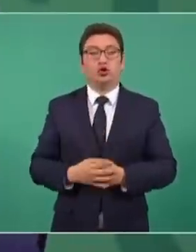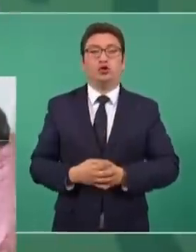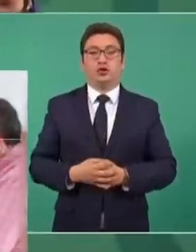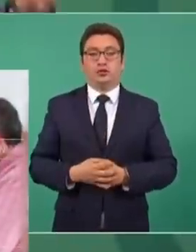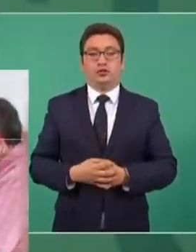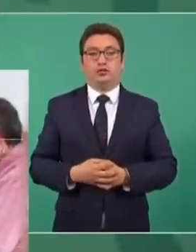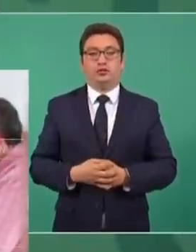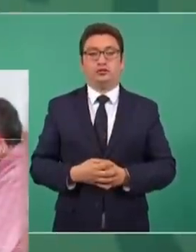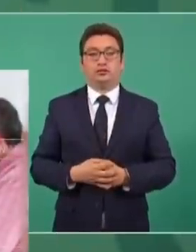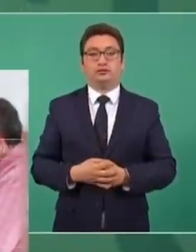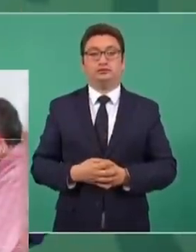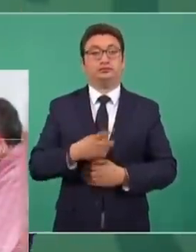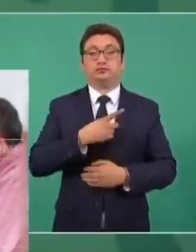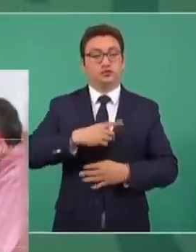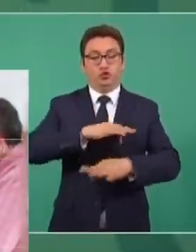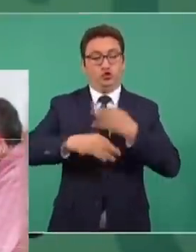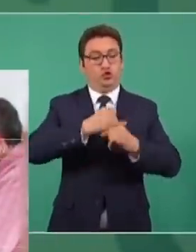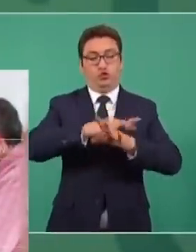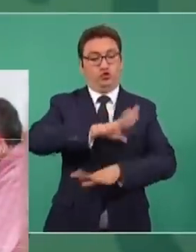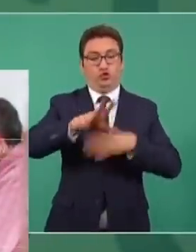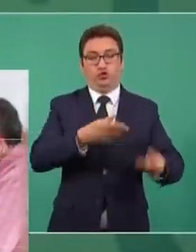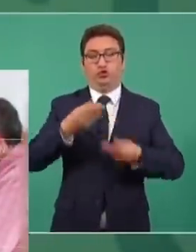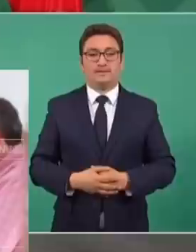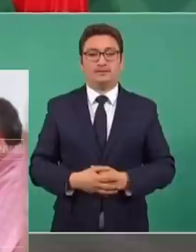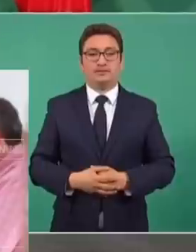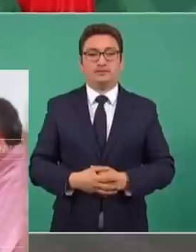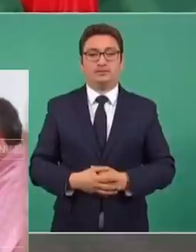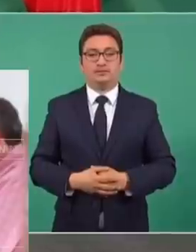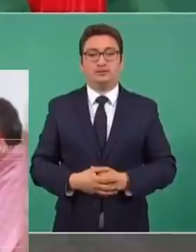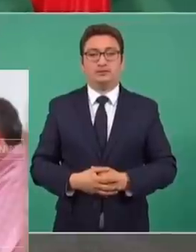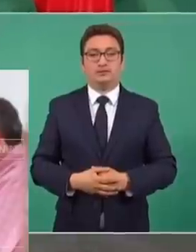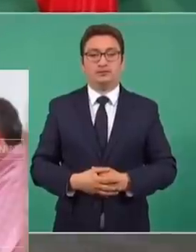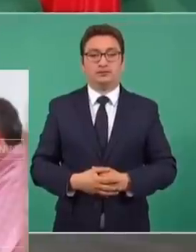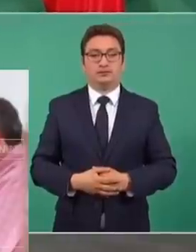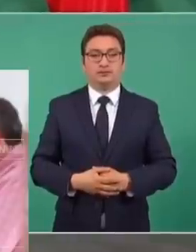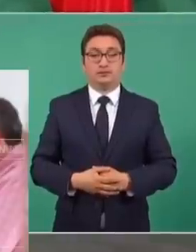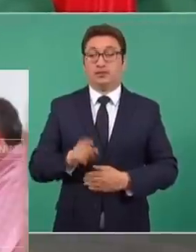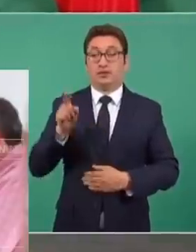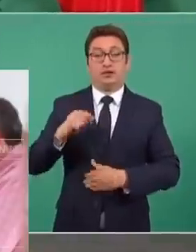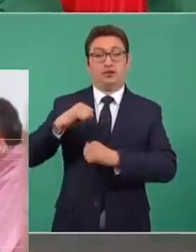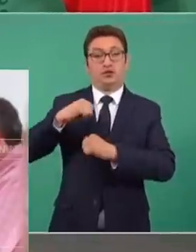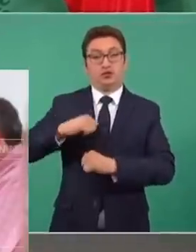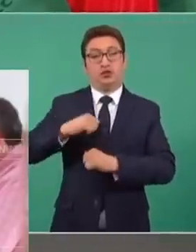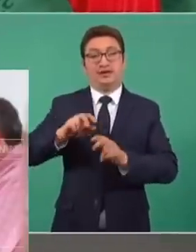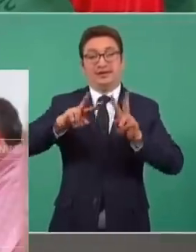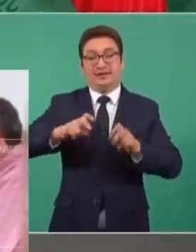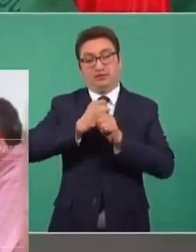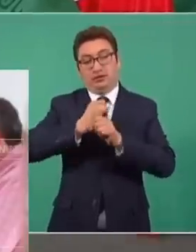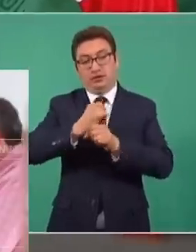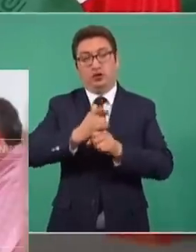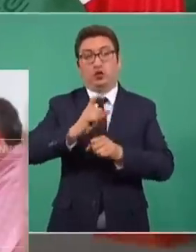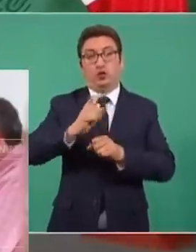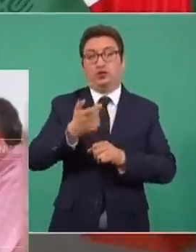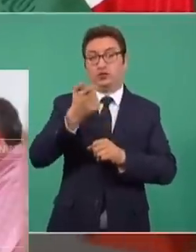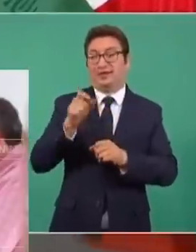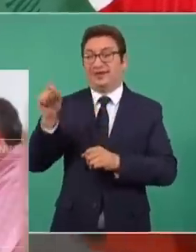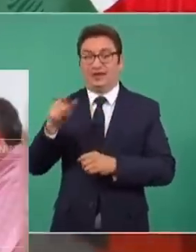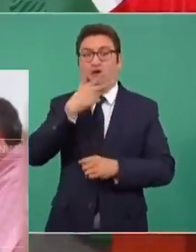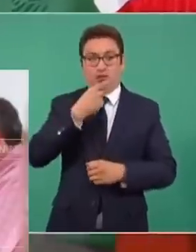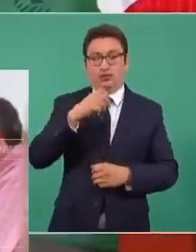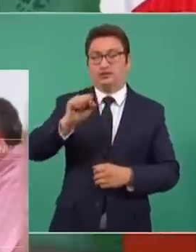se envíe a la fiscalía. Todo. Apúntele bien. El encargado de investigación sobre delitos financieros, Santiago